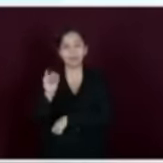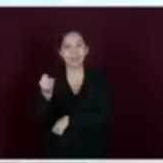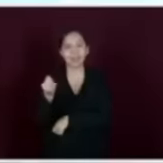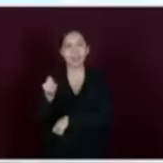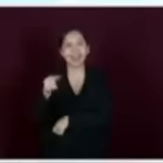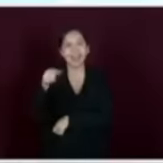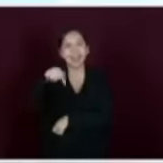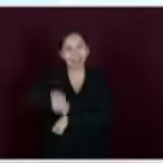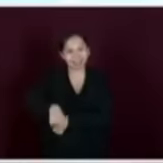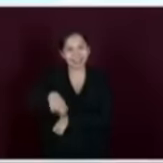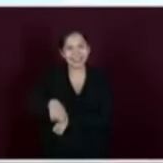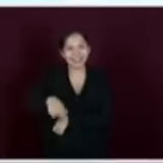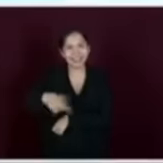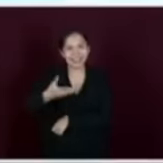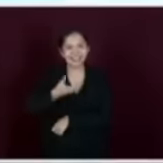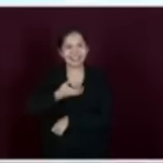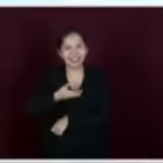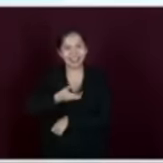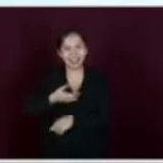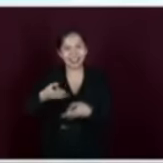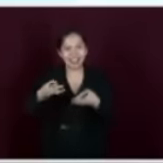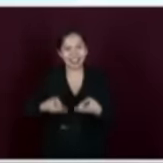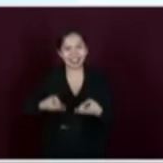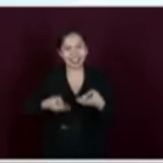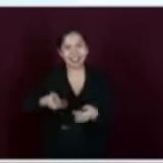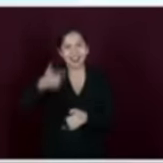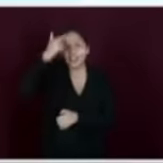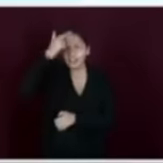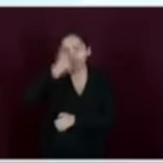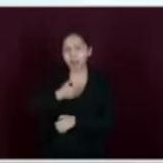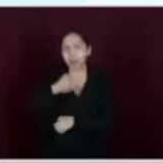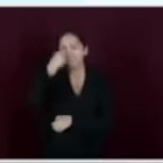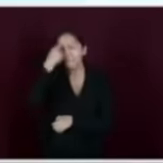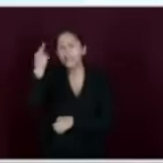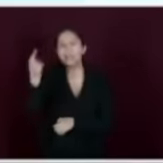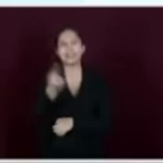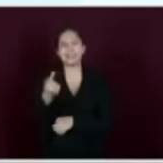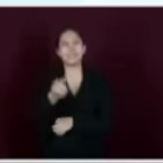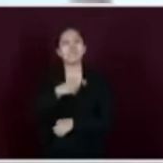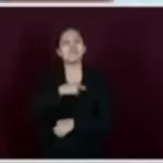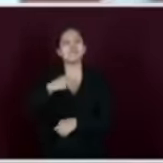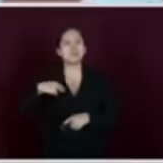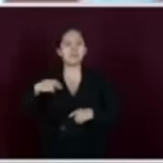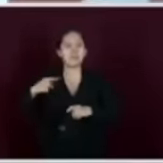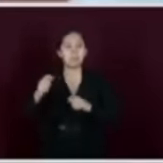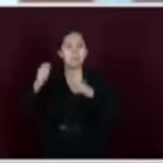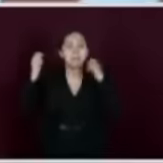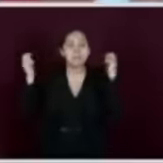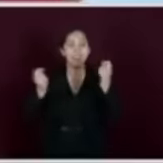la noche para festejar la victoria.